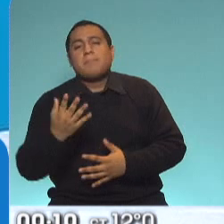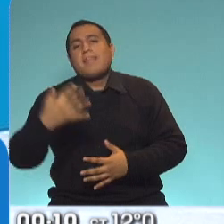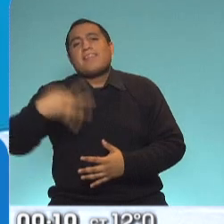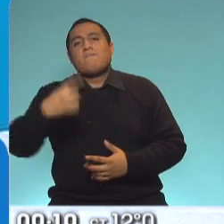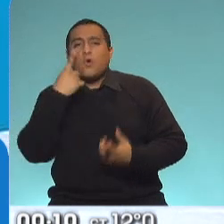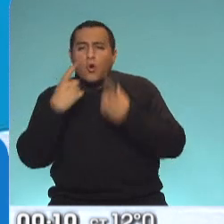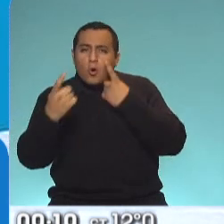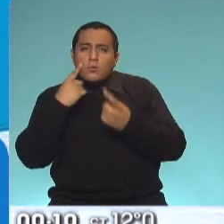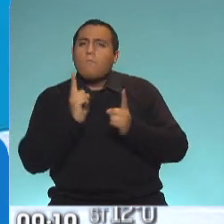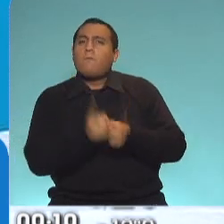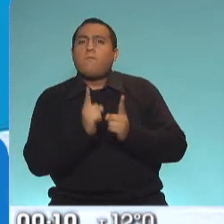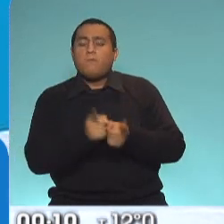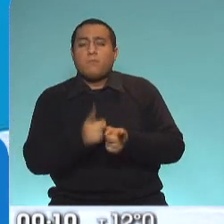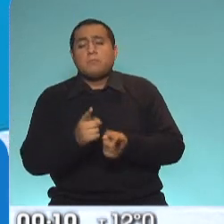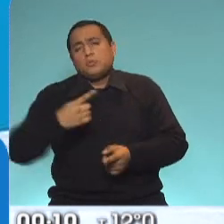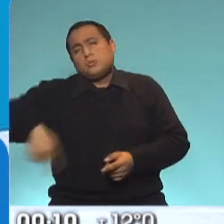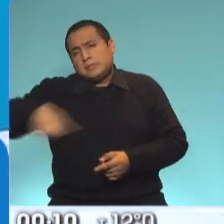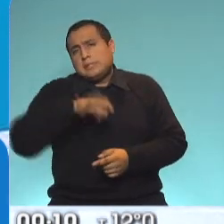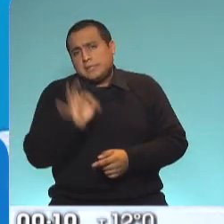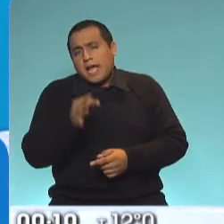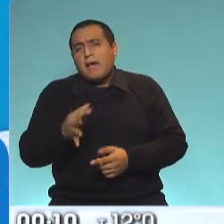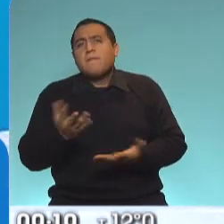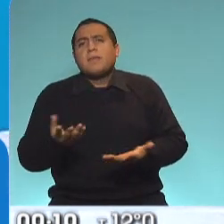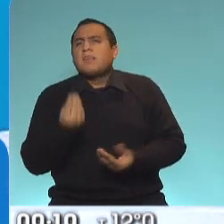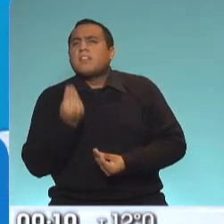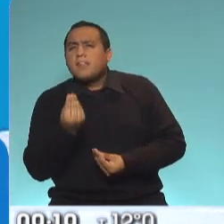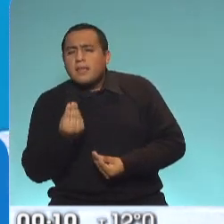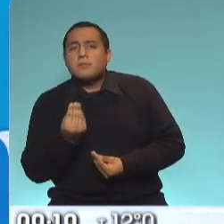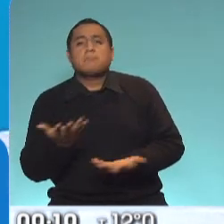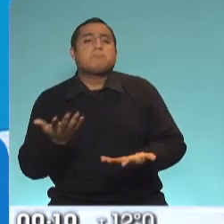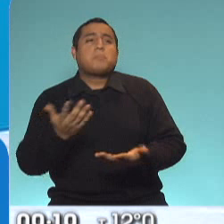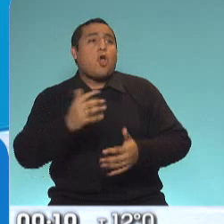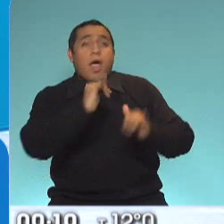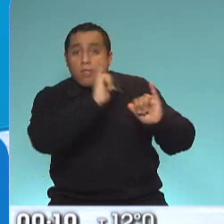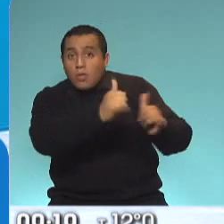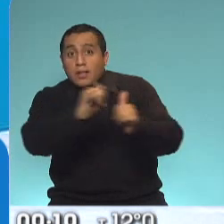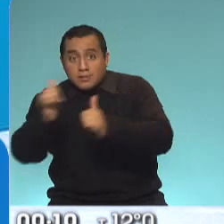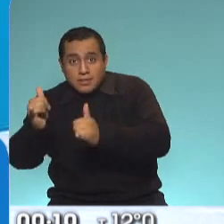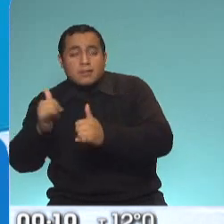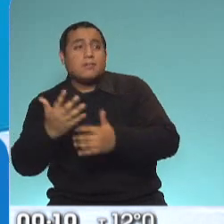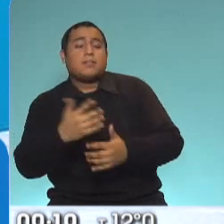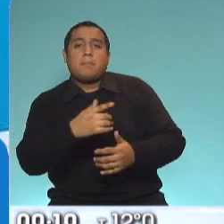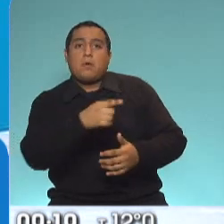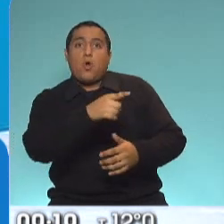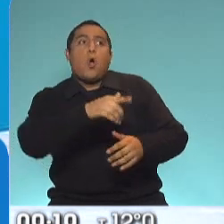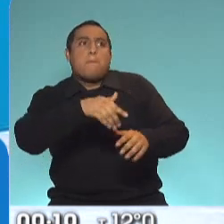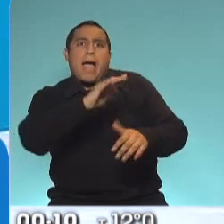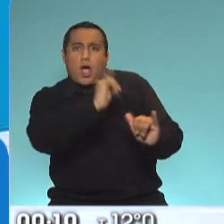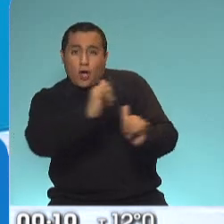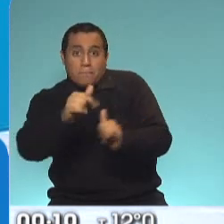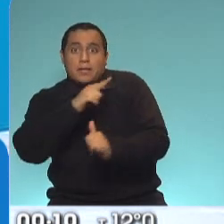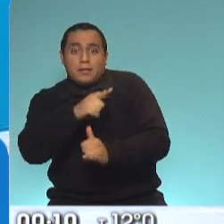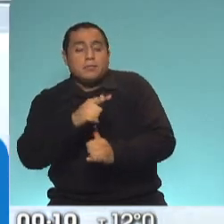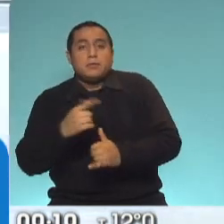control, porque todos sabemos lo que significa, y sobre todo para las adolescentes y para las más jóvenes, un